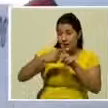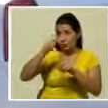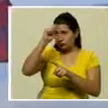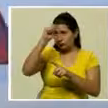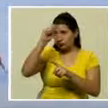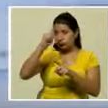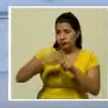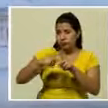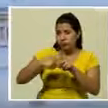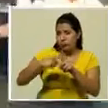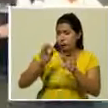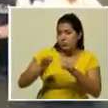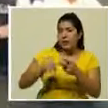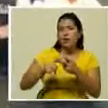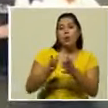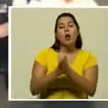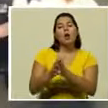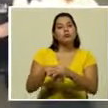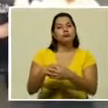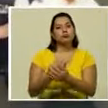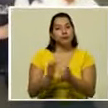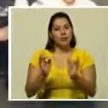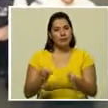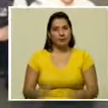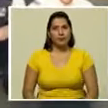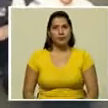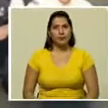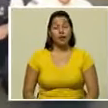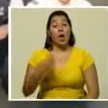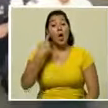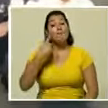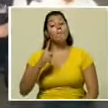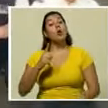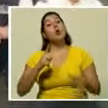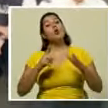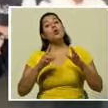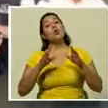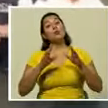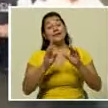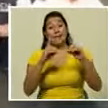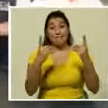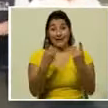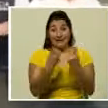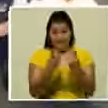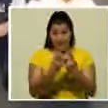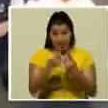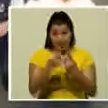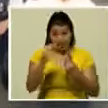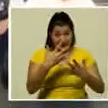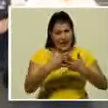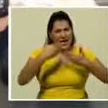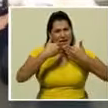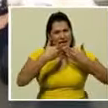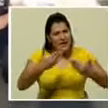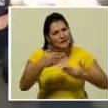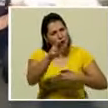protocolos de lavado de manos. De parte de la Unidad de Atención Integral Reinaldo Villalobos, gracias compañeros por todo su